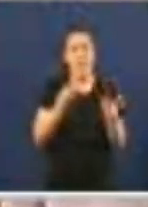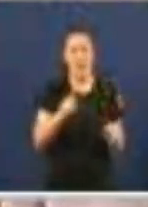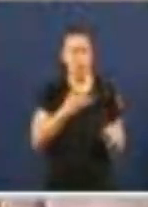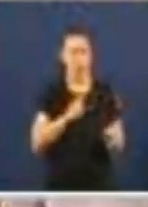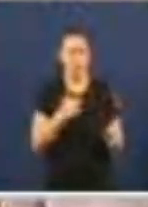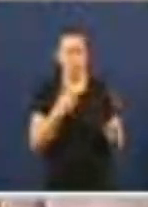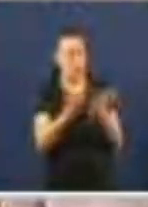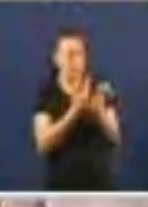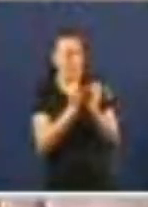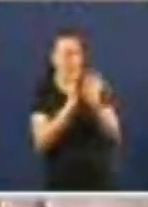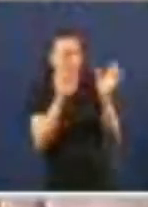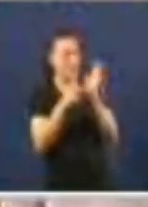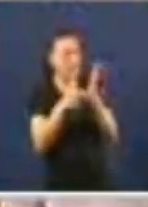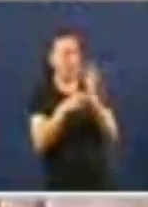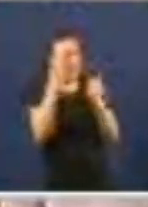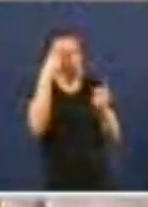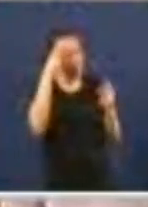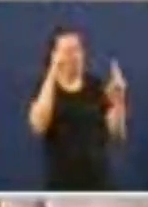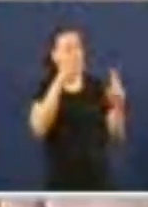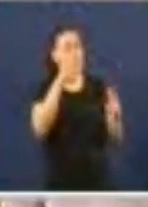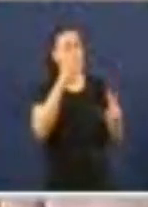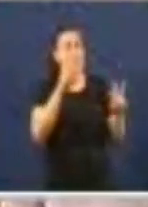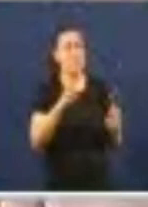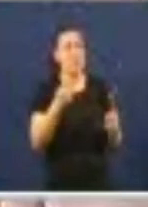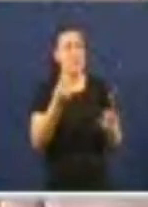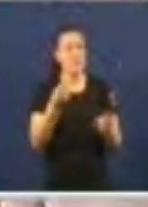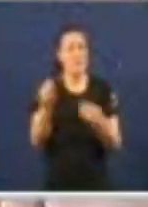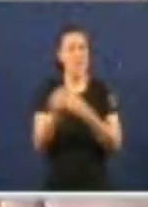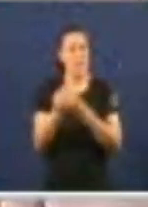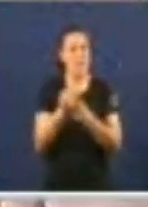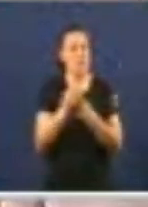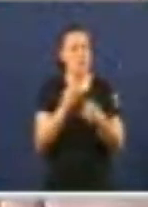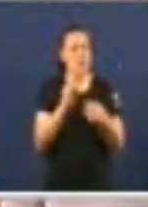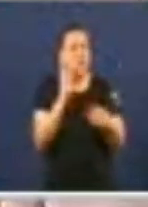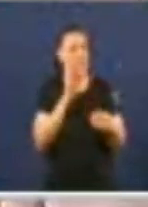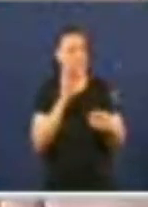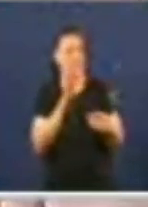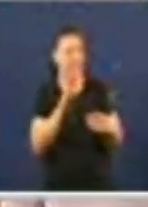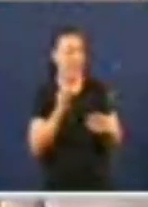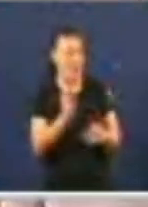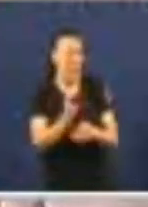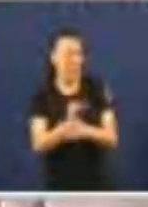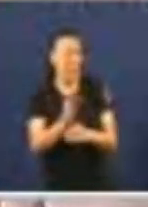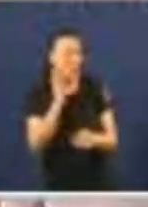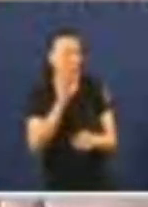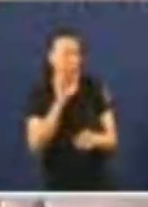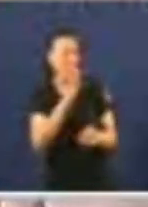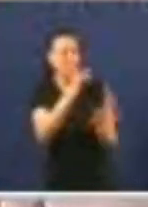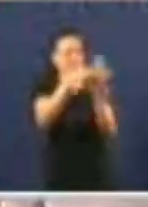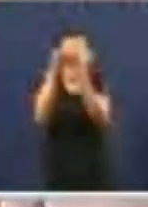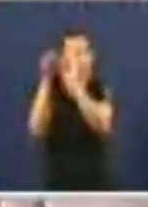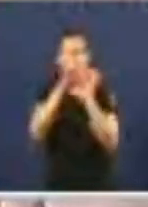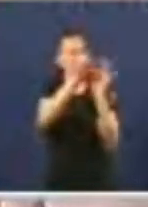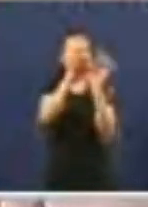respecto de que está pasando con esa trama de financiamento ilegal do Partido Popular e os vínculos coas empresas do Grupo